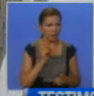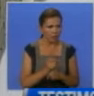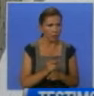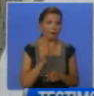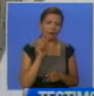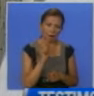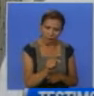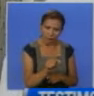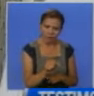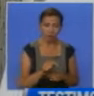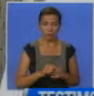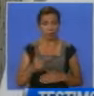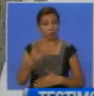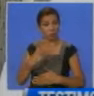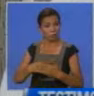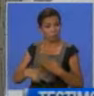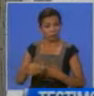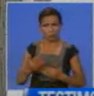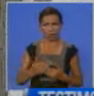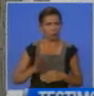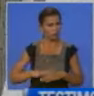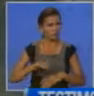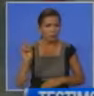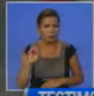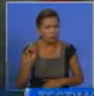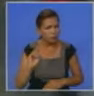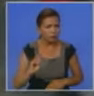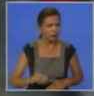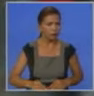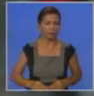verdaderos culpables. Pero mi hijo está pagando justo por pecador.